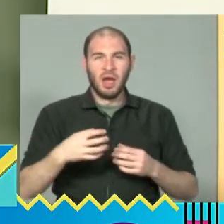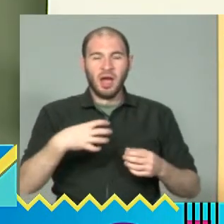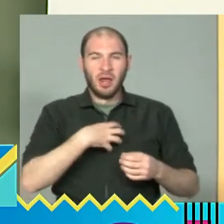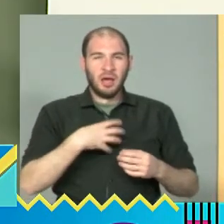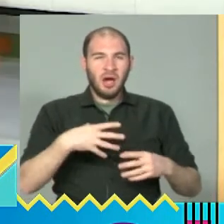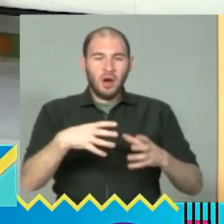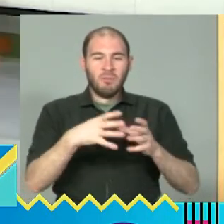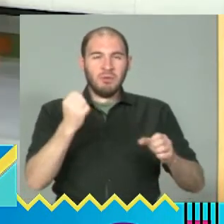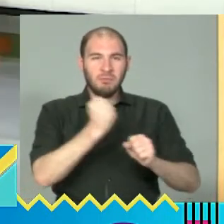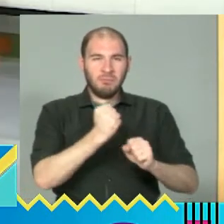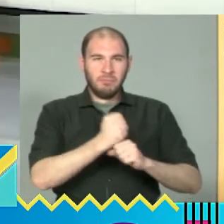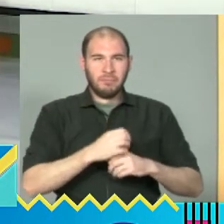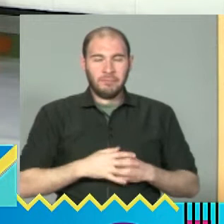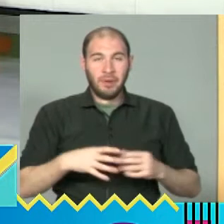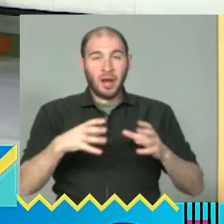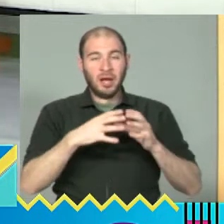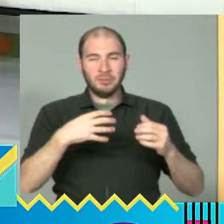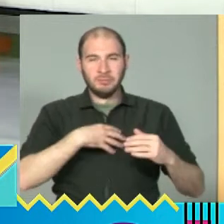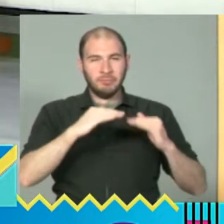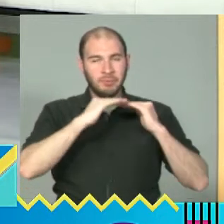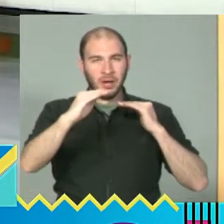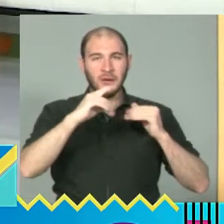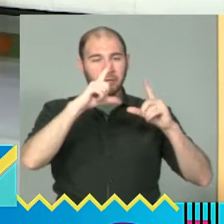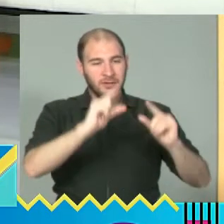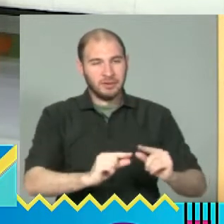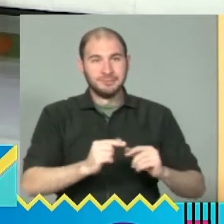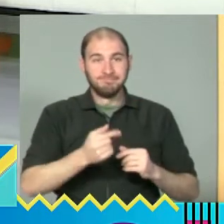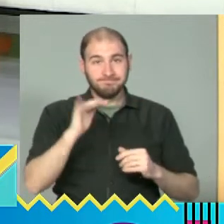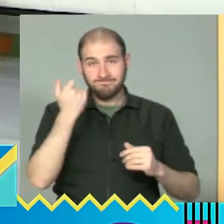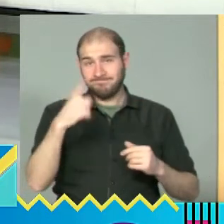clase trabajadora, de la clase media ha caído,